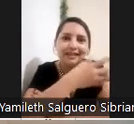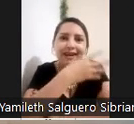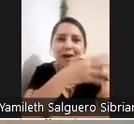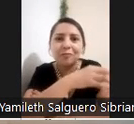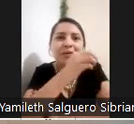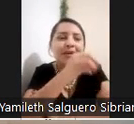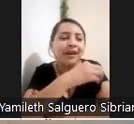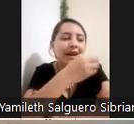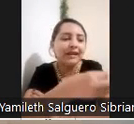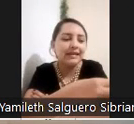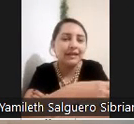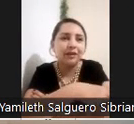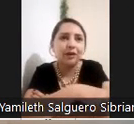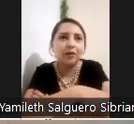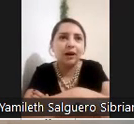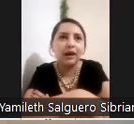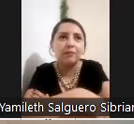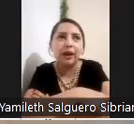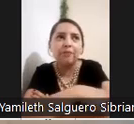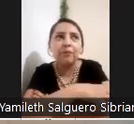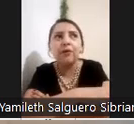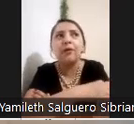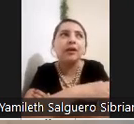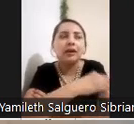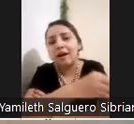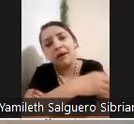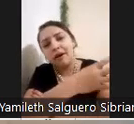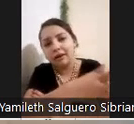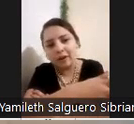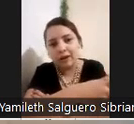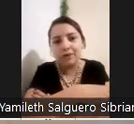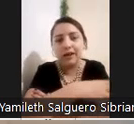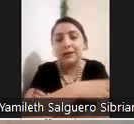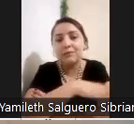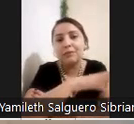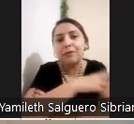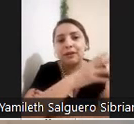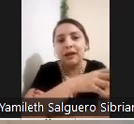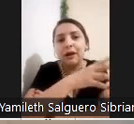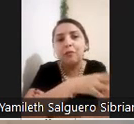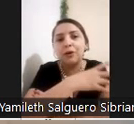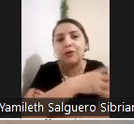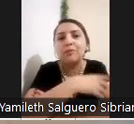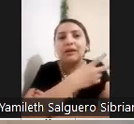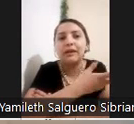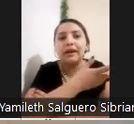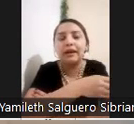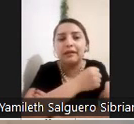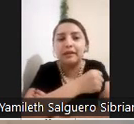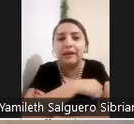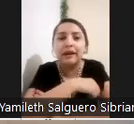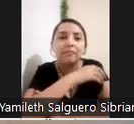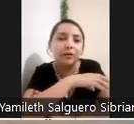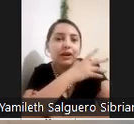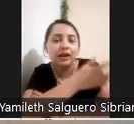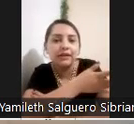bastante arduo en el sentido de colocarle por ejemplo cama Ecos sliper eso me permitía un poquito más de